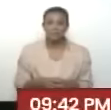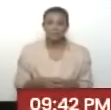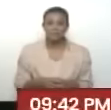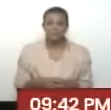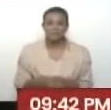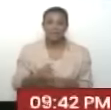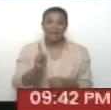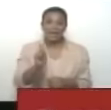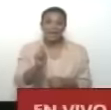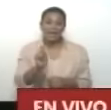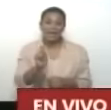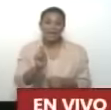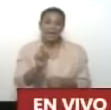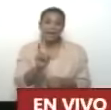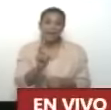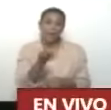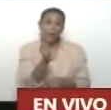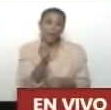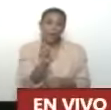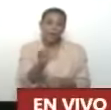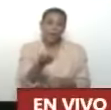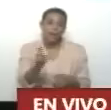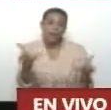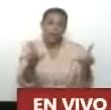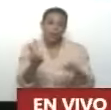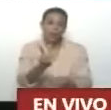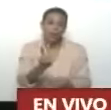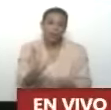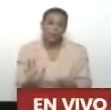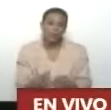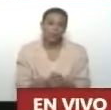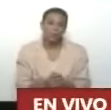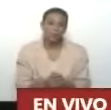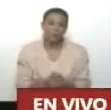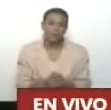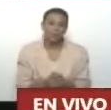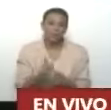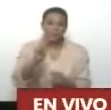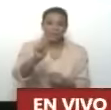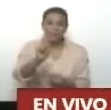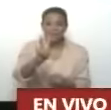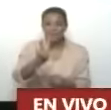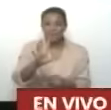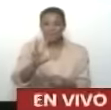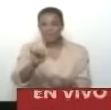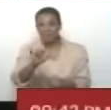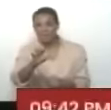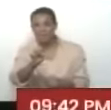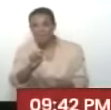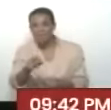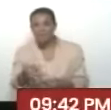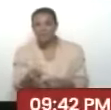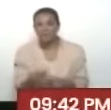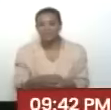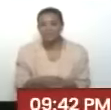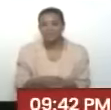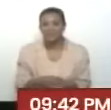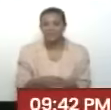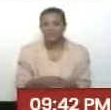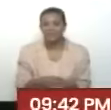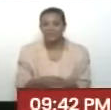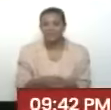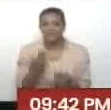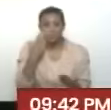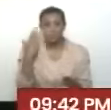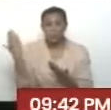primera actriz, ha hecho como, ¿cuántas novelas hiciste? 100 novelas en tu vida. Y